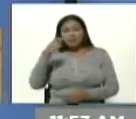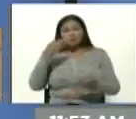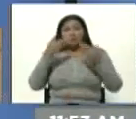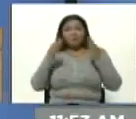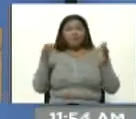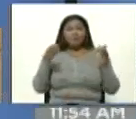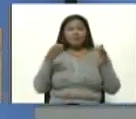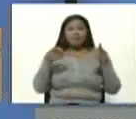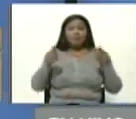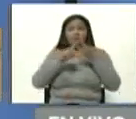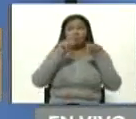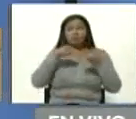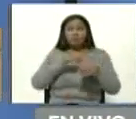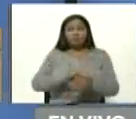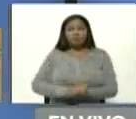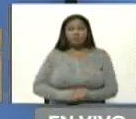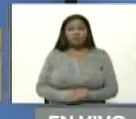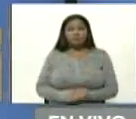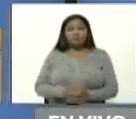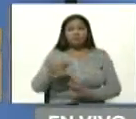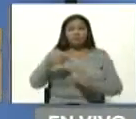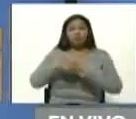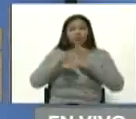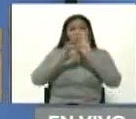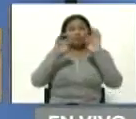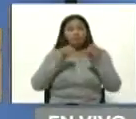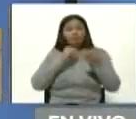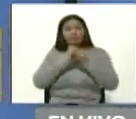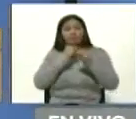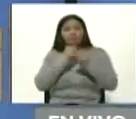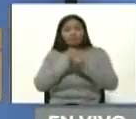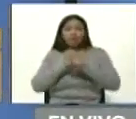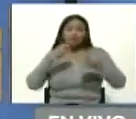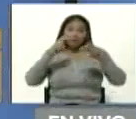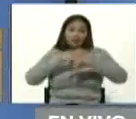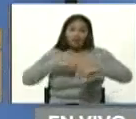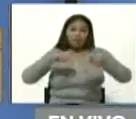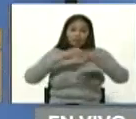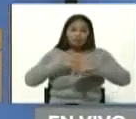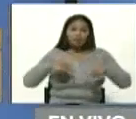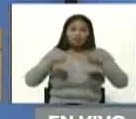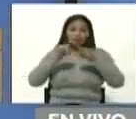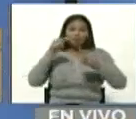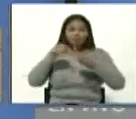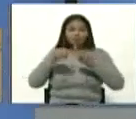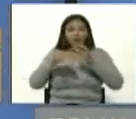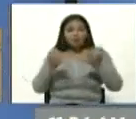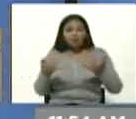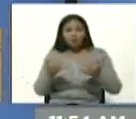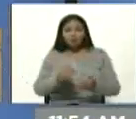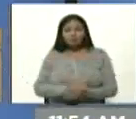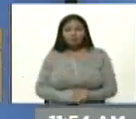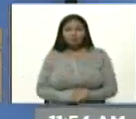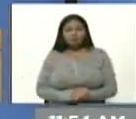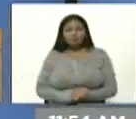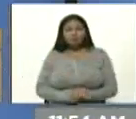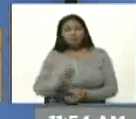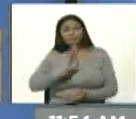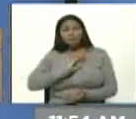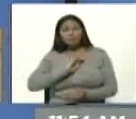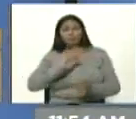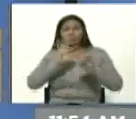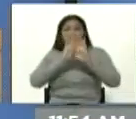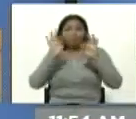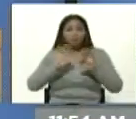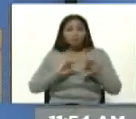dentro de su esquema de trabajo, revisar todos los puntos, ¿no? Los puntos críticos. Y